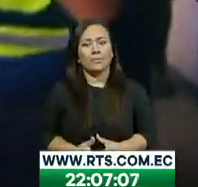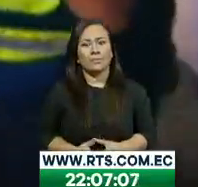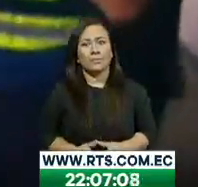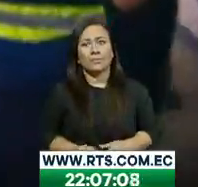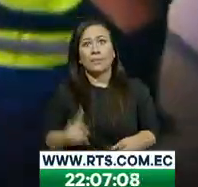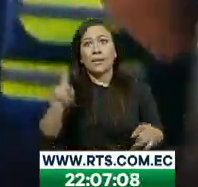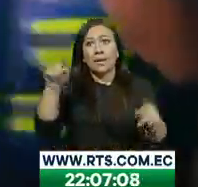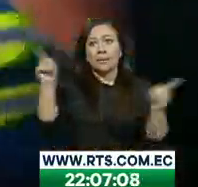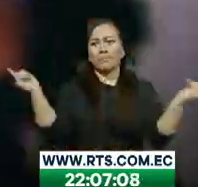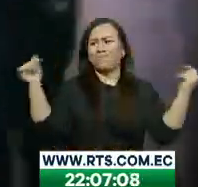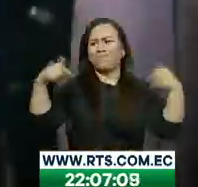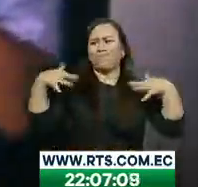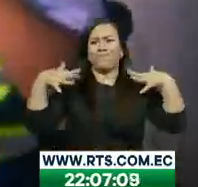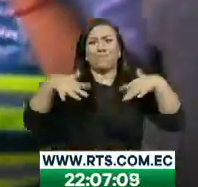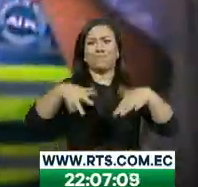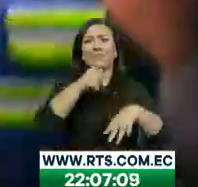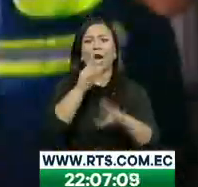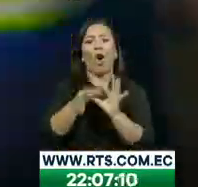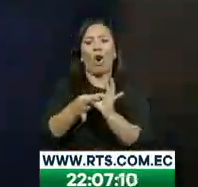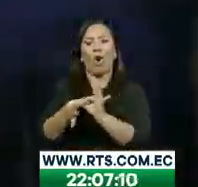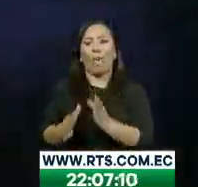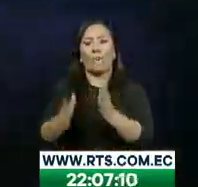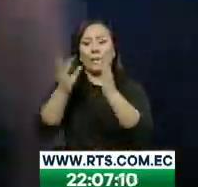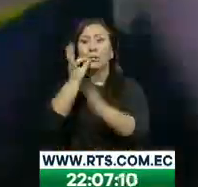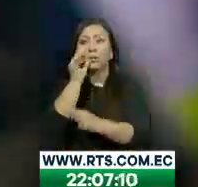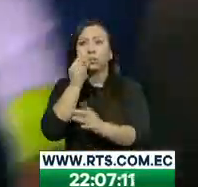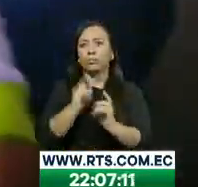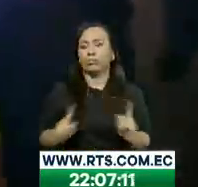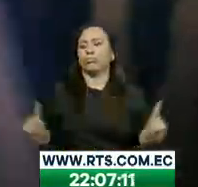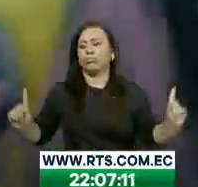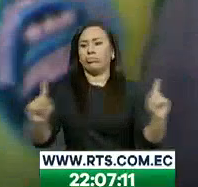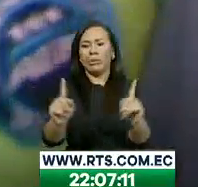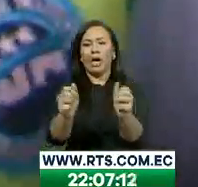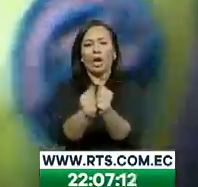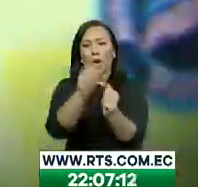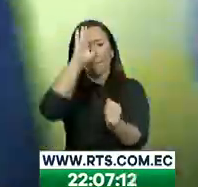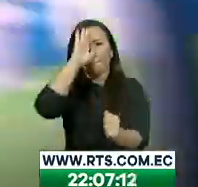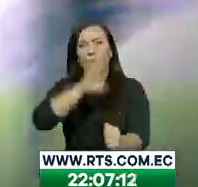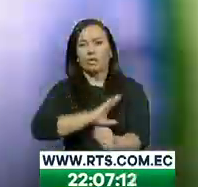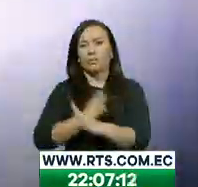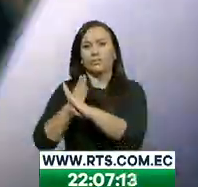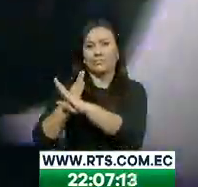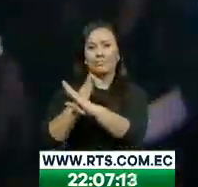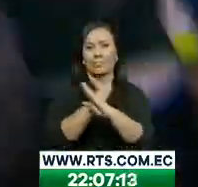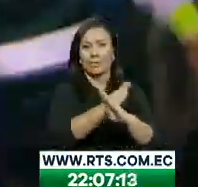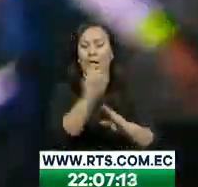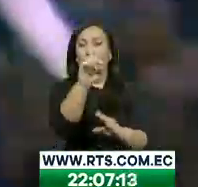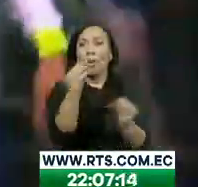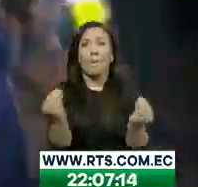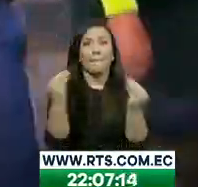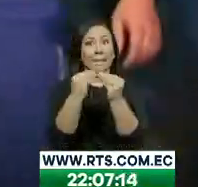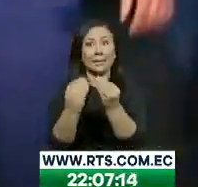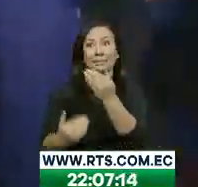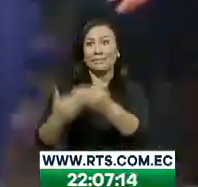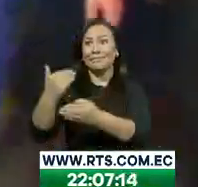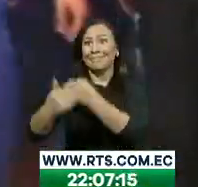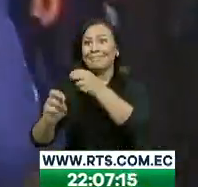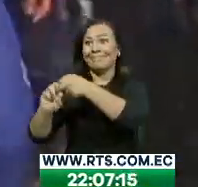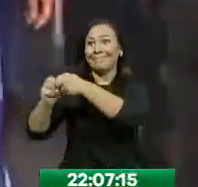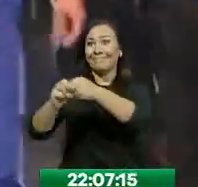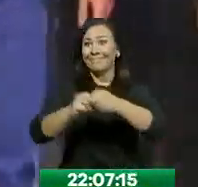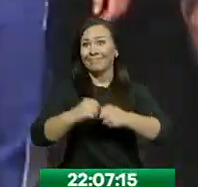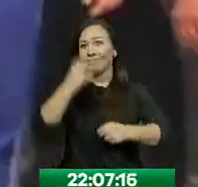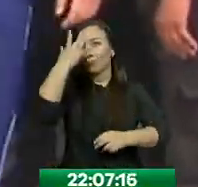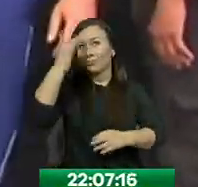Hasta ese lugar ingresaron sus compañeros de tránsito en compañía de la policía para evitar que la situación llegue a mayores.